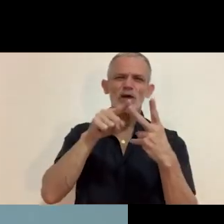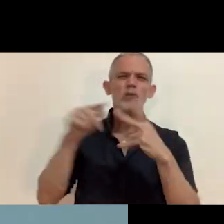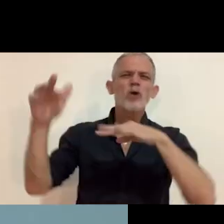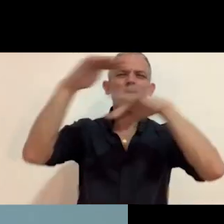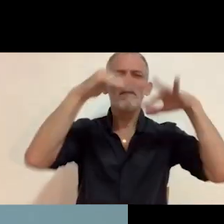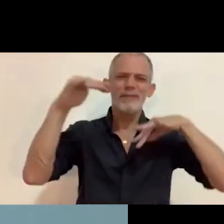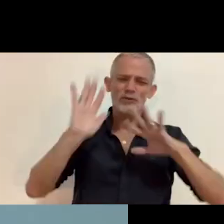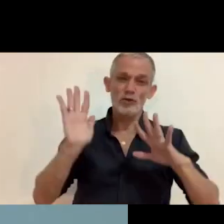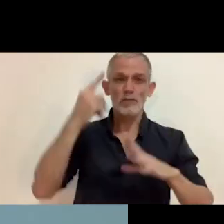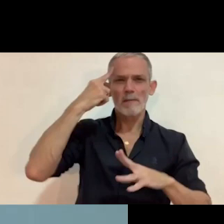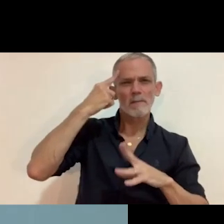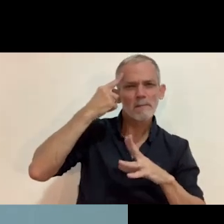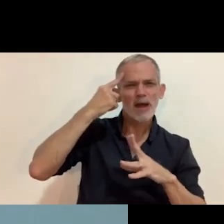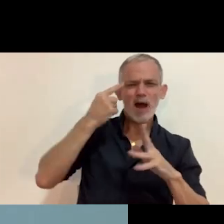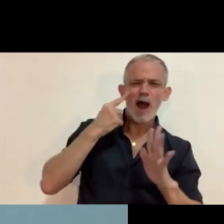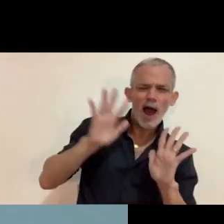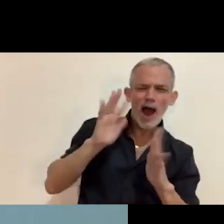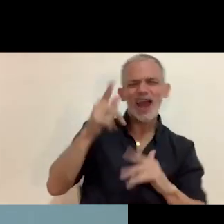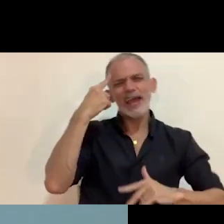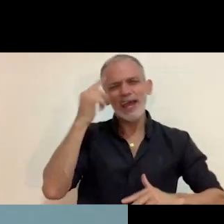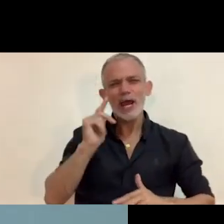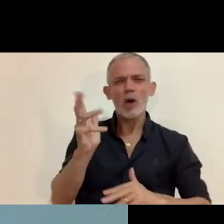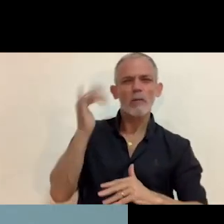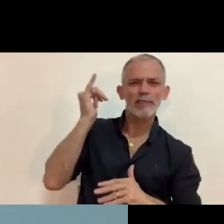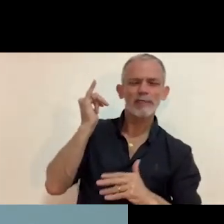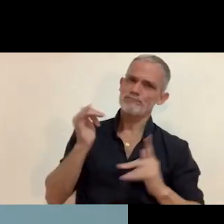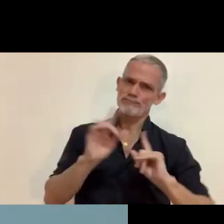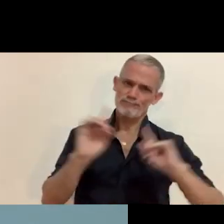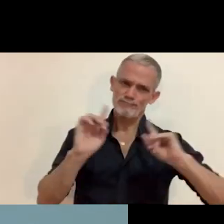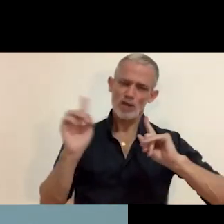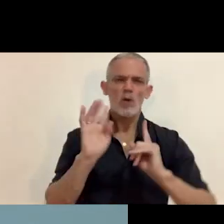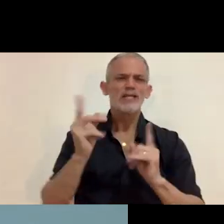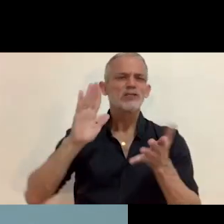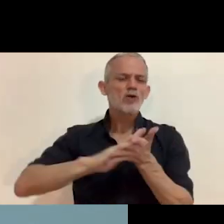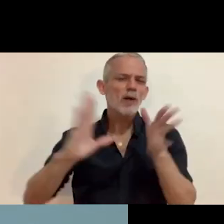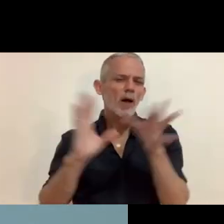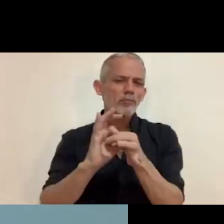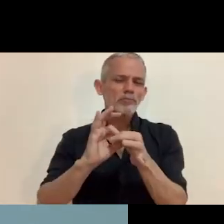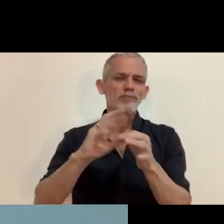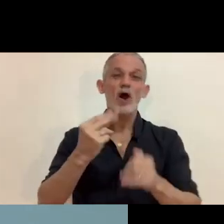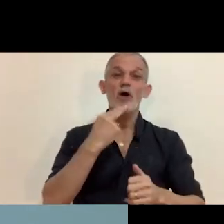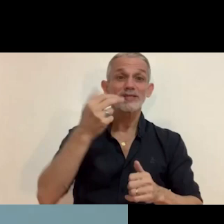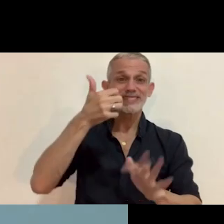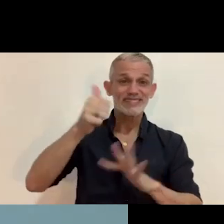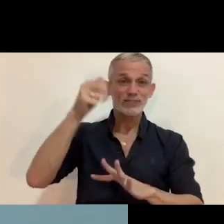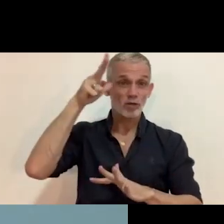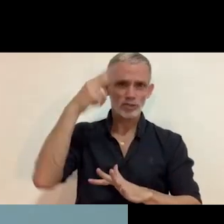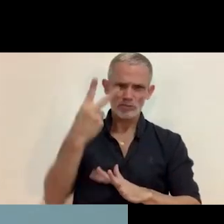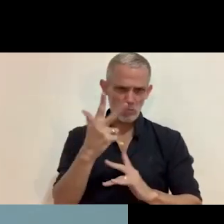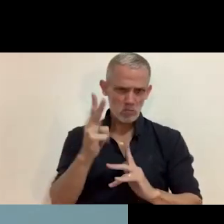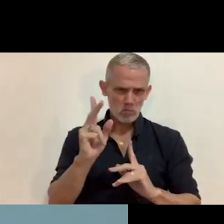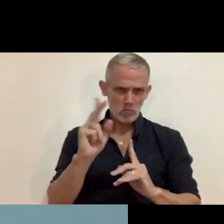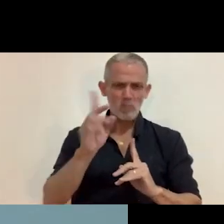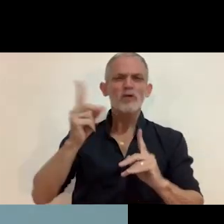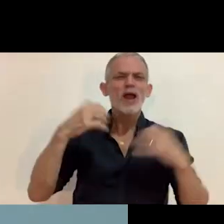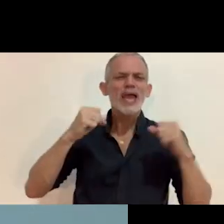las presunciones no son cuestiones básicamente relacionadas con la 11683. Son presunciones como